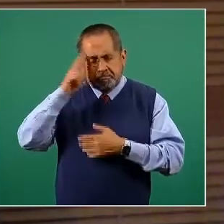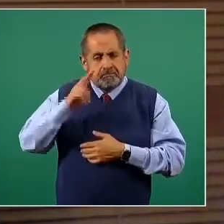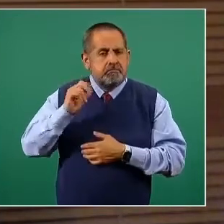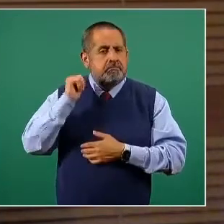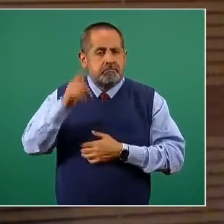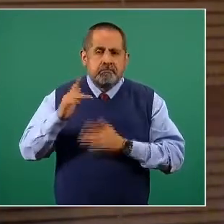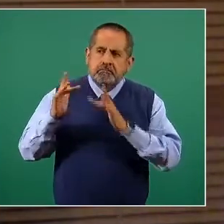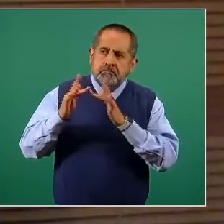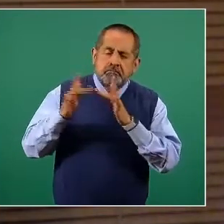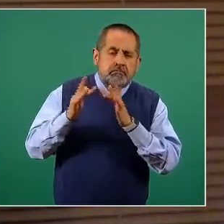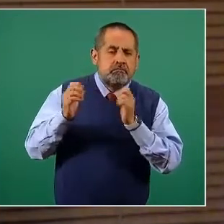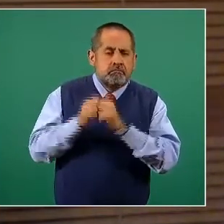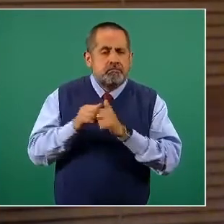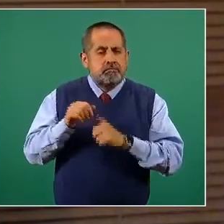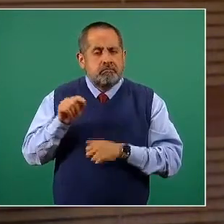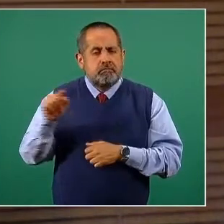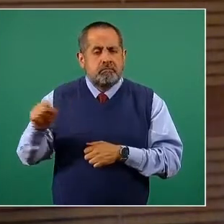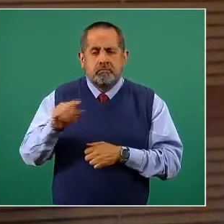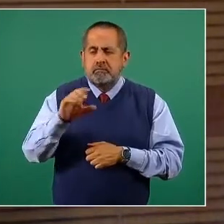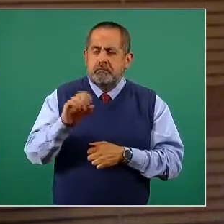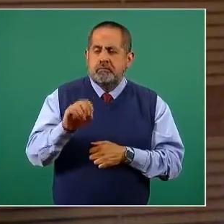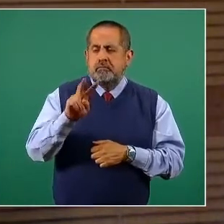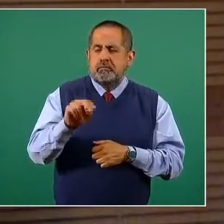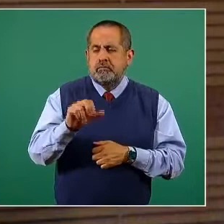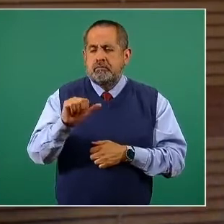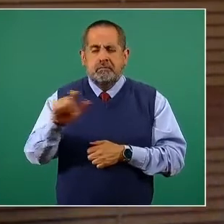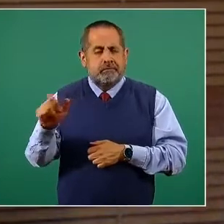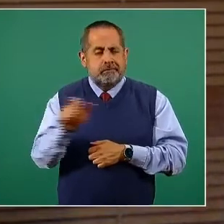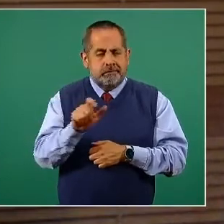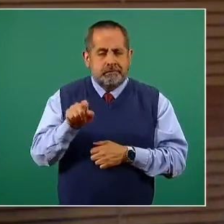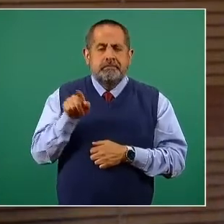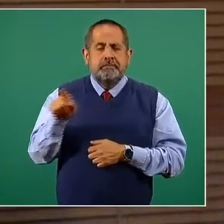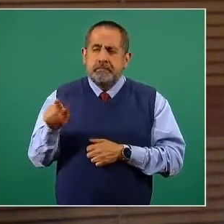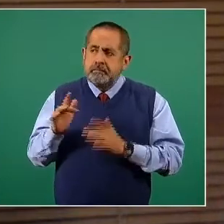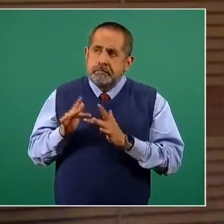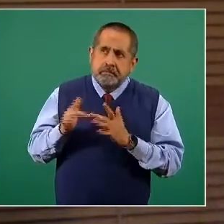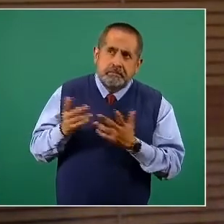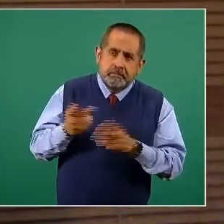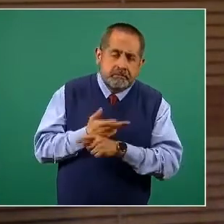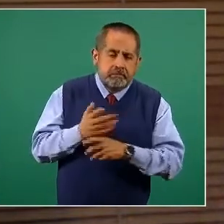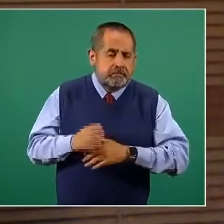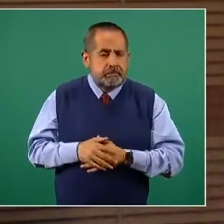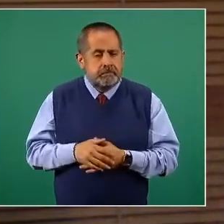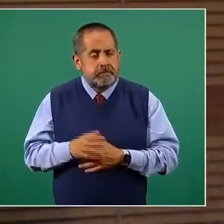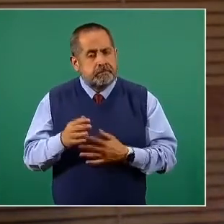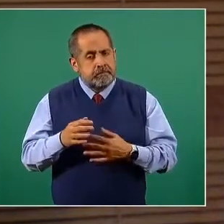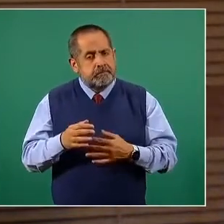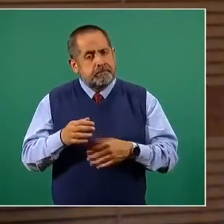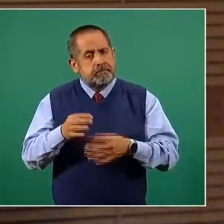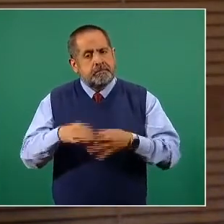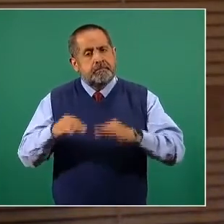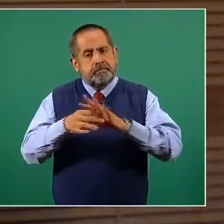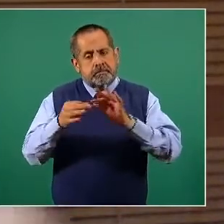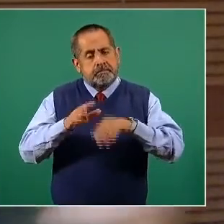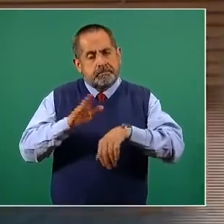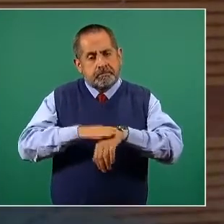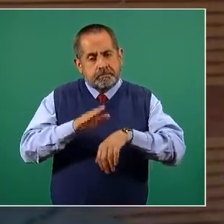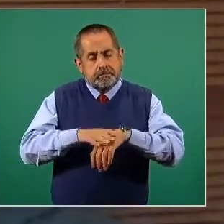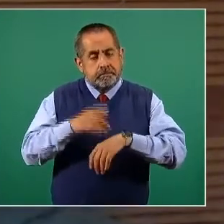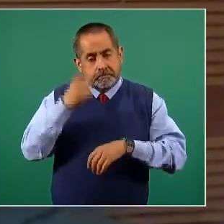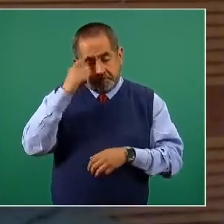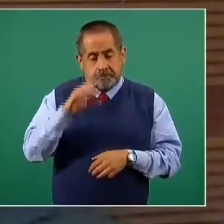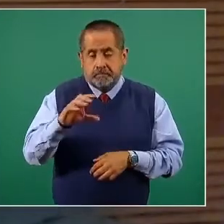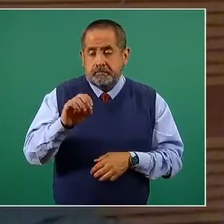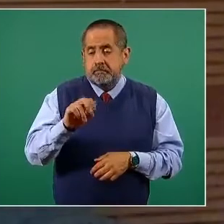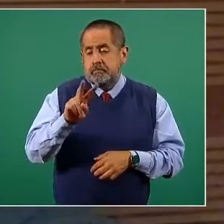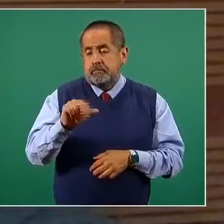comunicación con la plataforma multilateral de COVAX. Es importante recordar que para